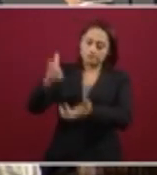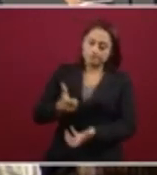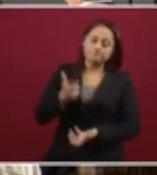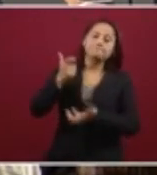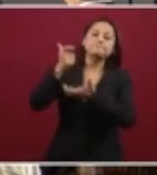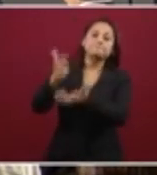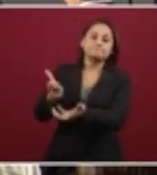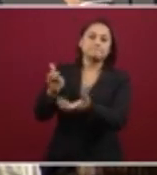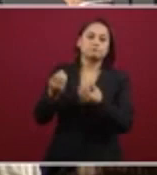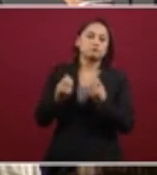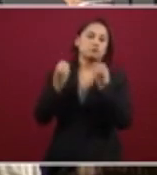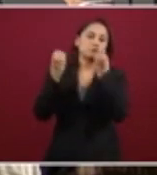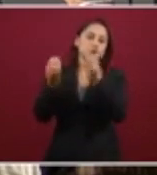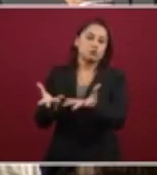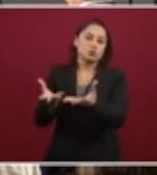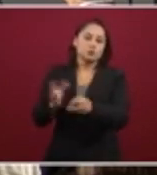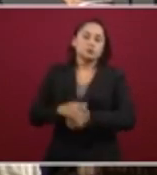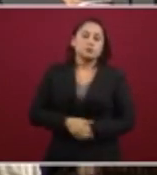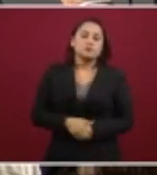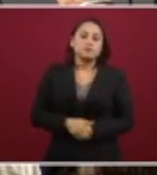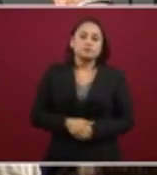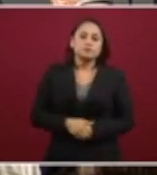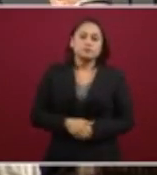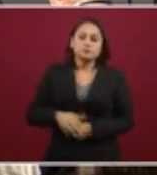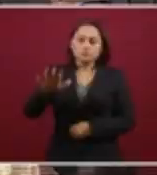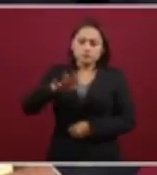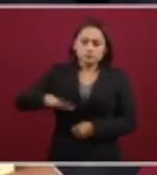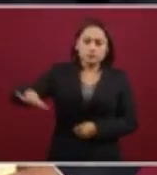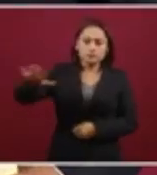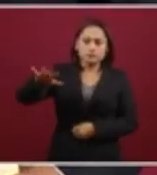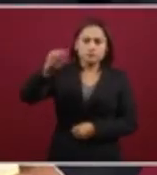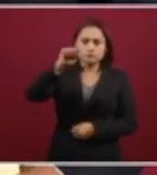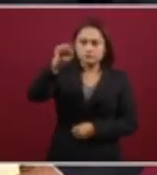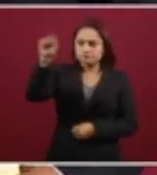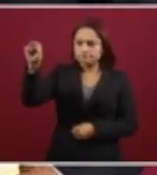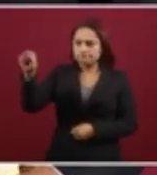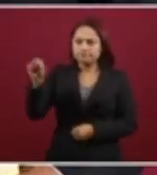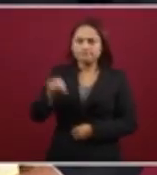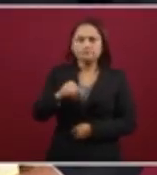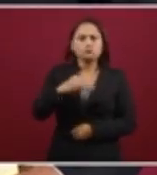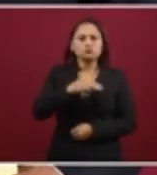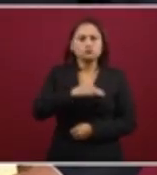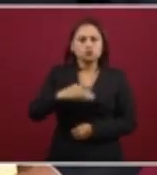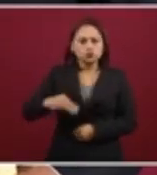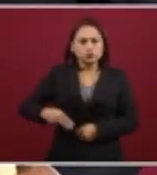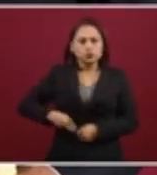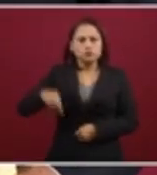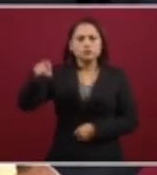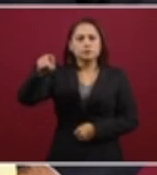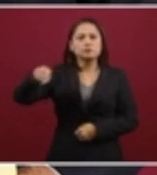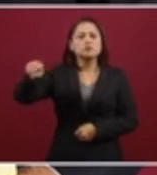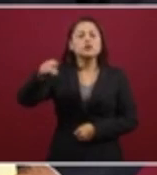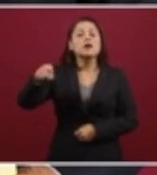municipios todos los adultos mayores de 65